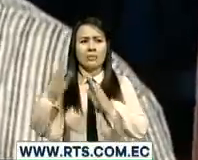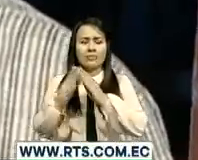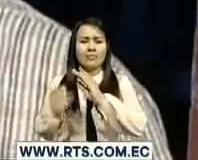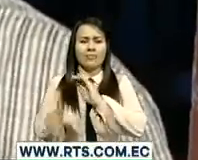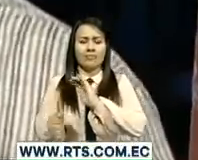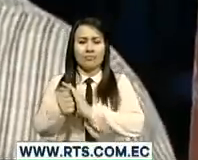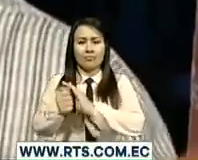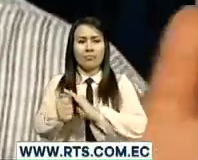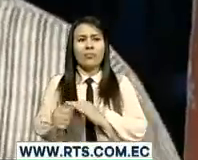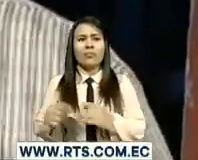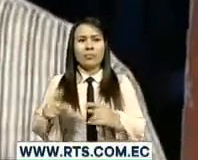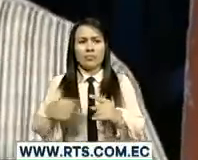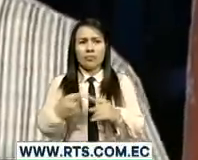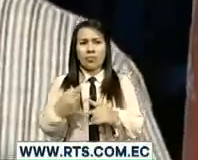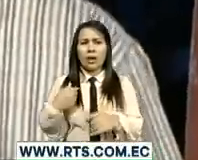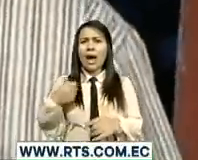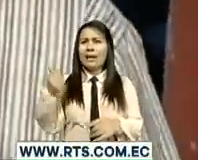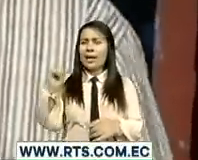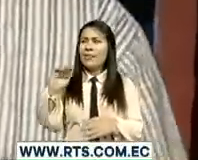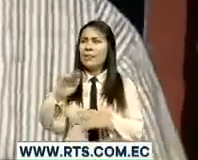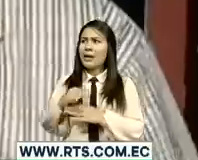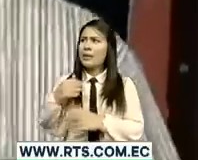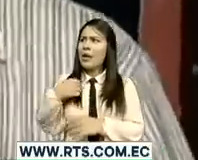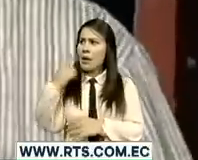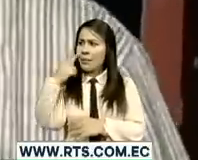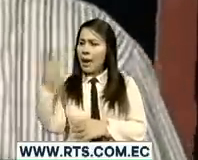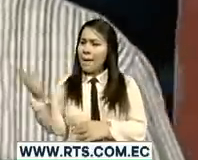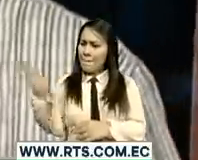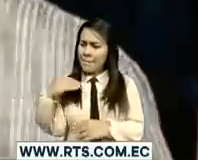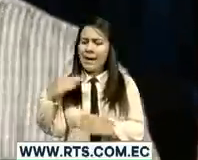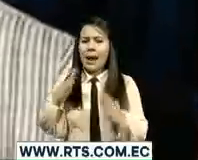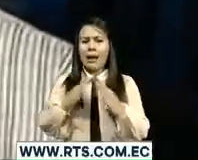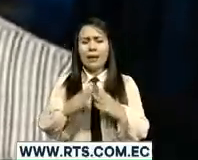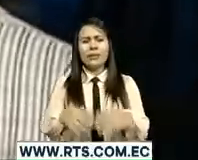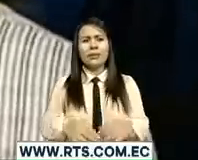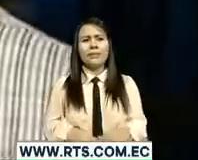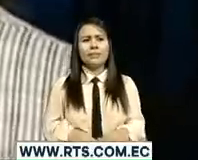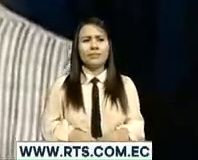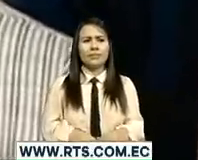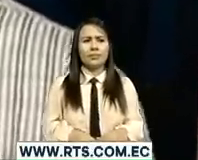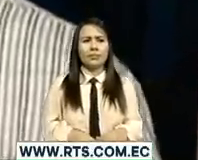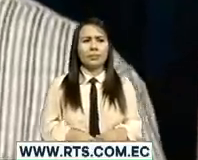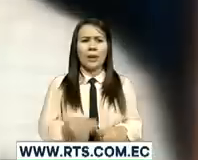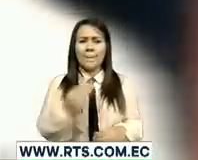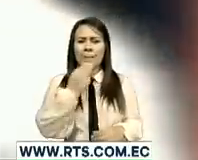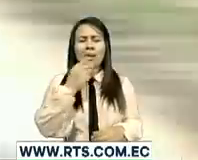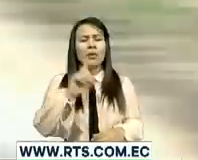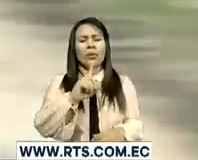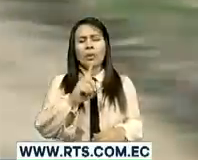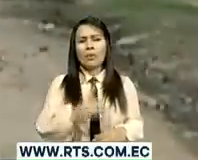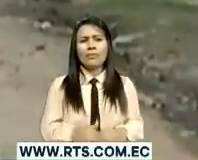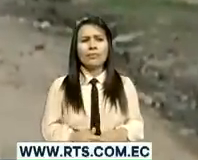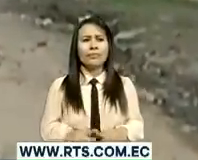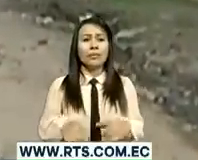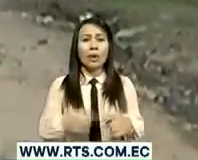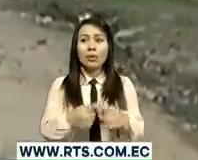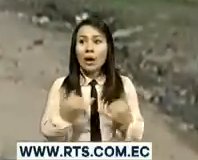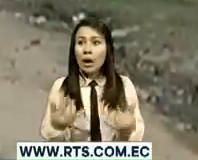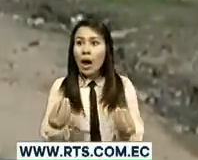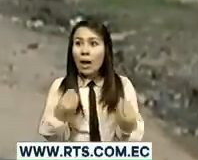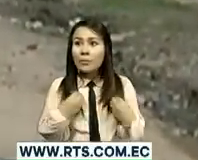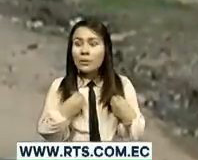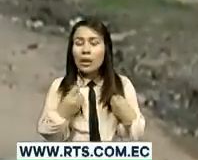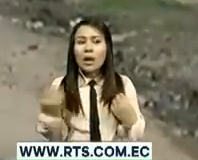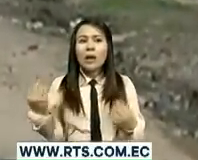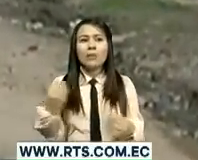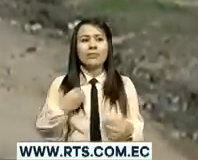Por aquí sí pasaba. Yo de tarde pasó, pero yo le digo, entra, sube, para que meriende, pero ya no le digo que no. Ese caso ocurrió en el sector